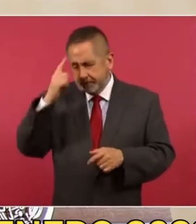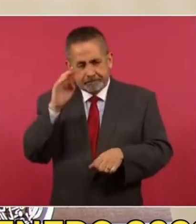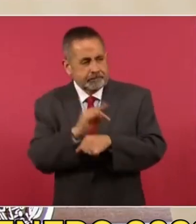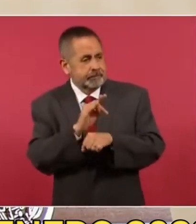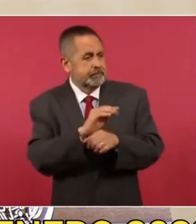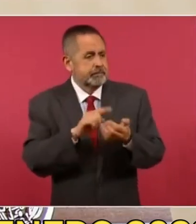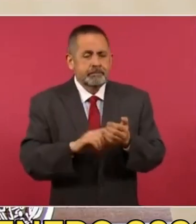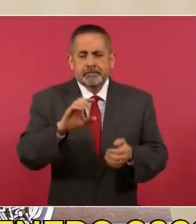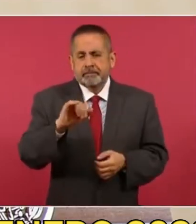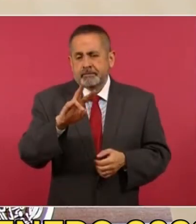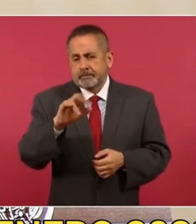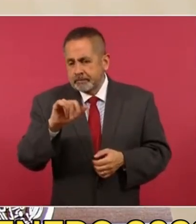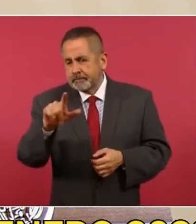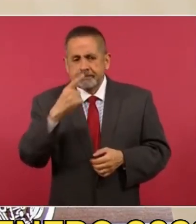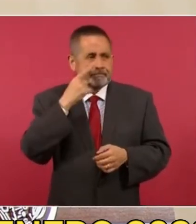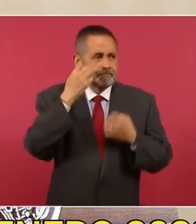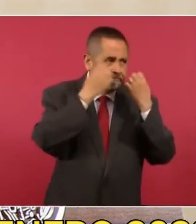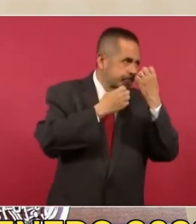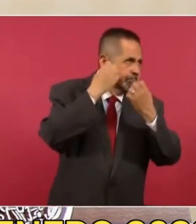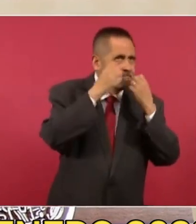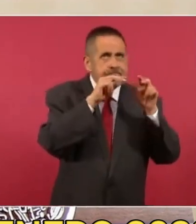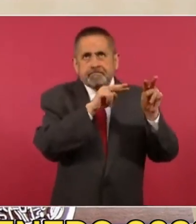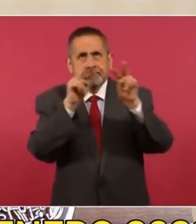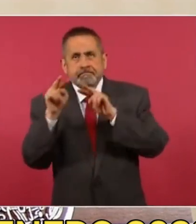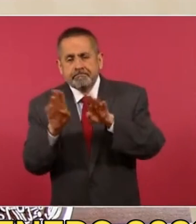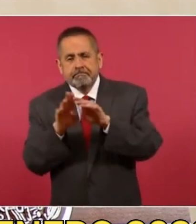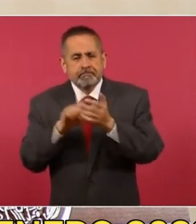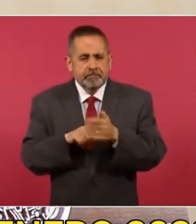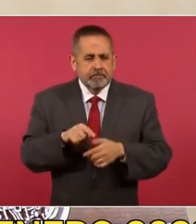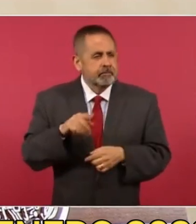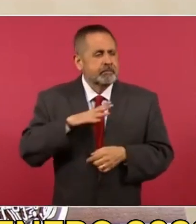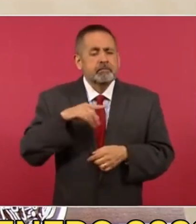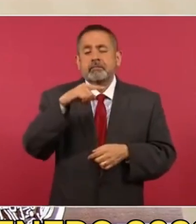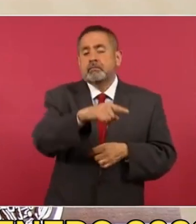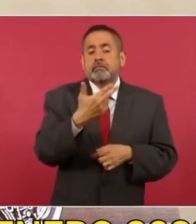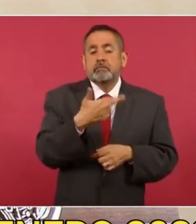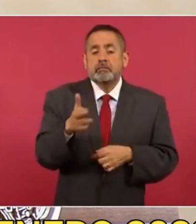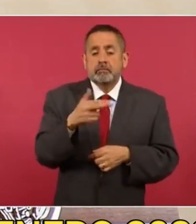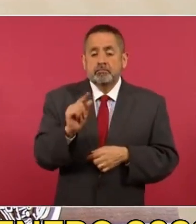civil, la revisión, y había un restaurante famoso,